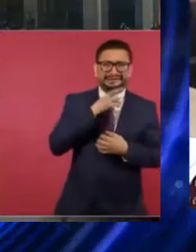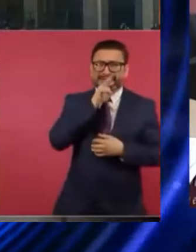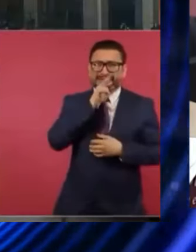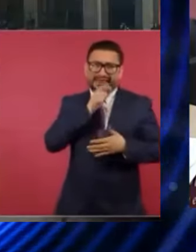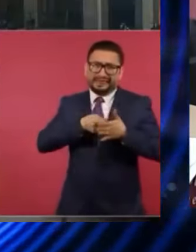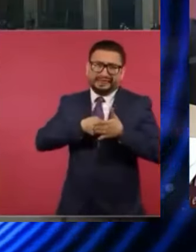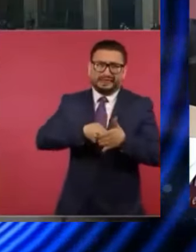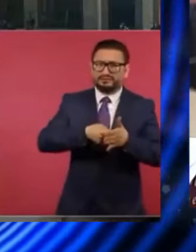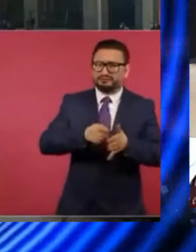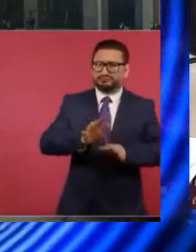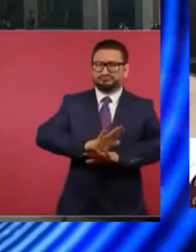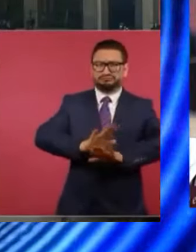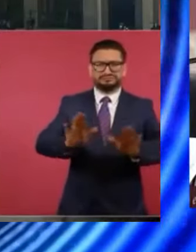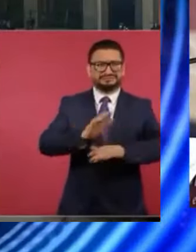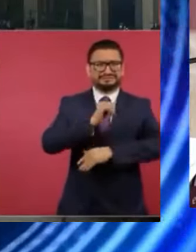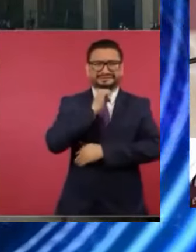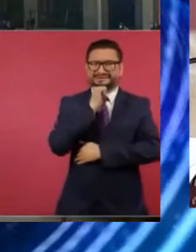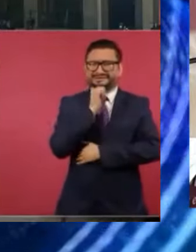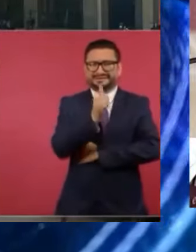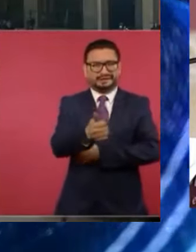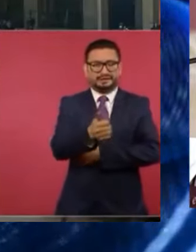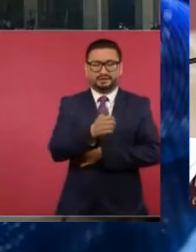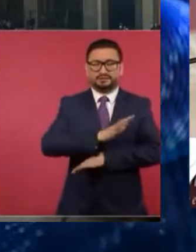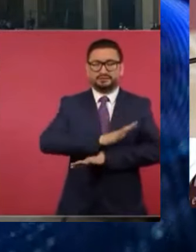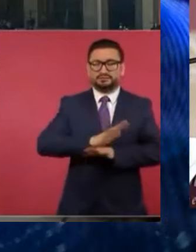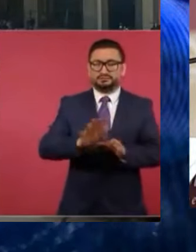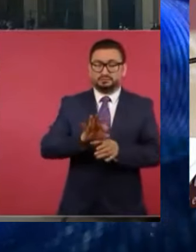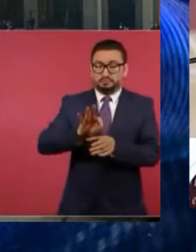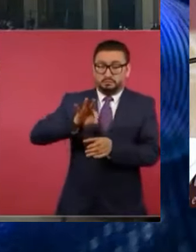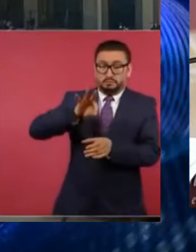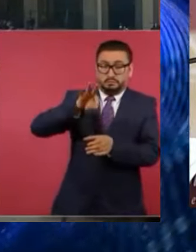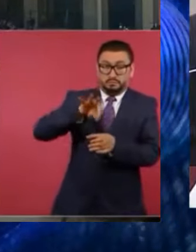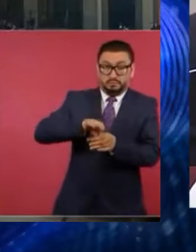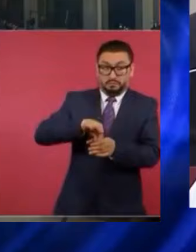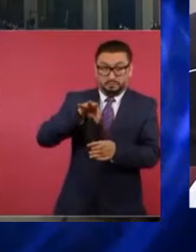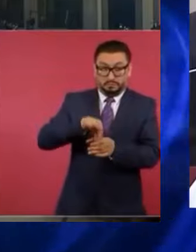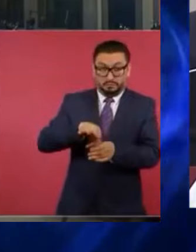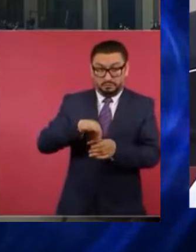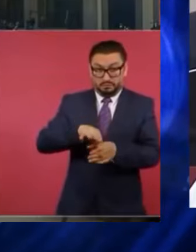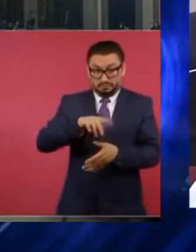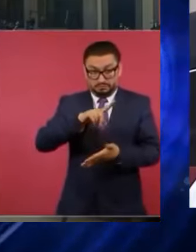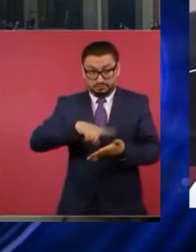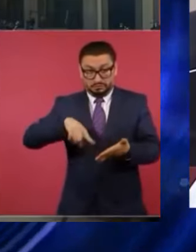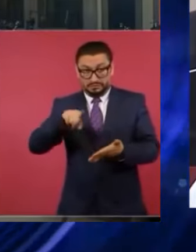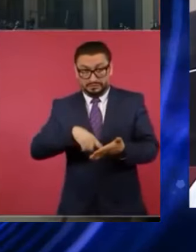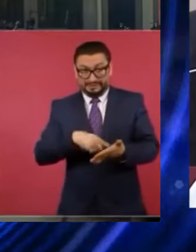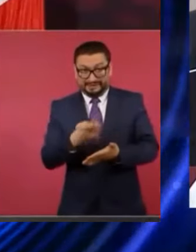presión, que el voto sea verdaderamente